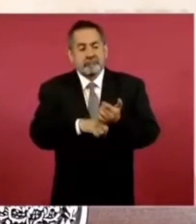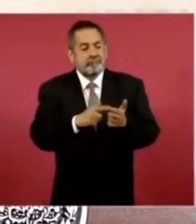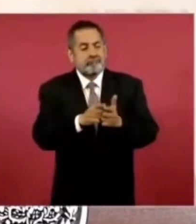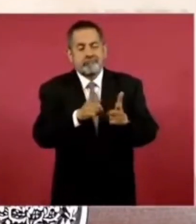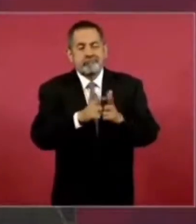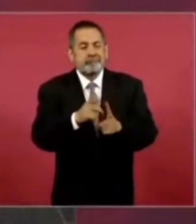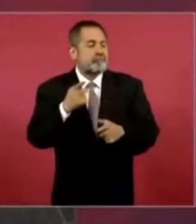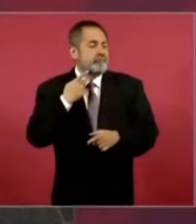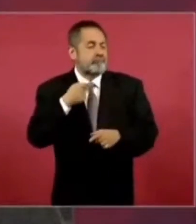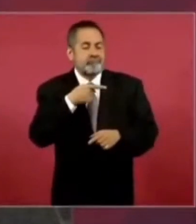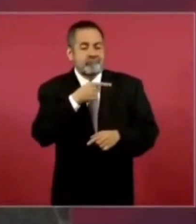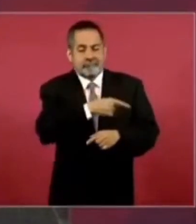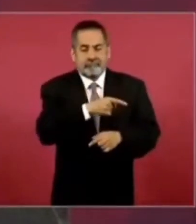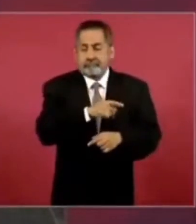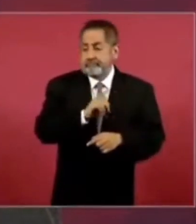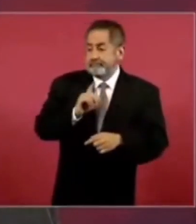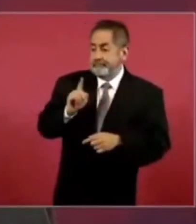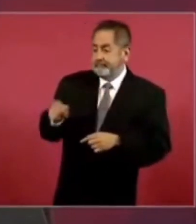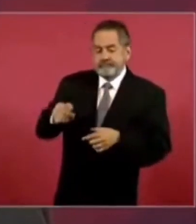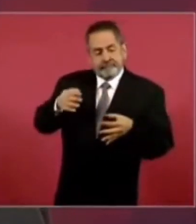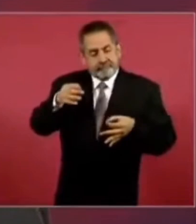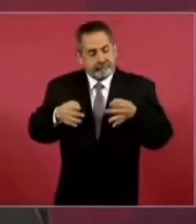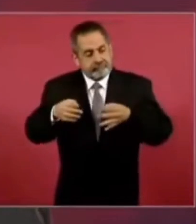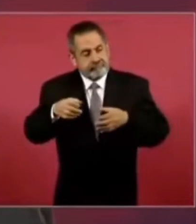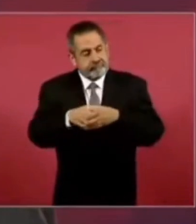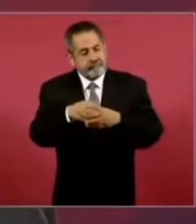partido que entregaban